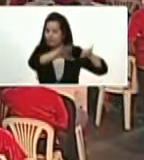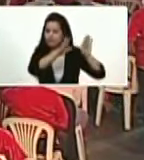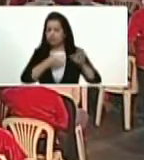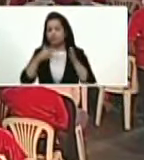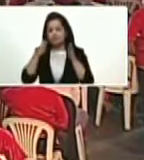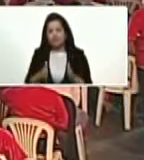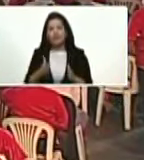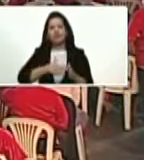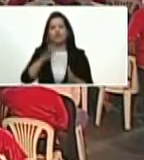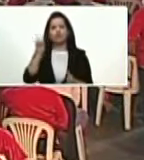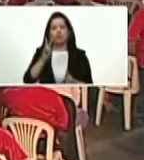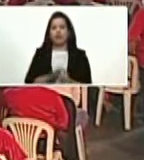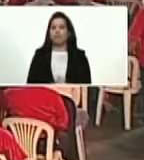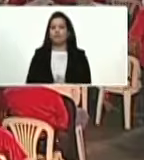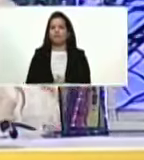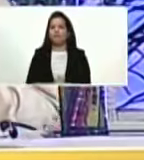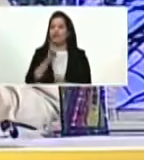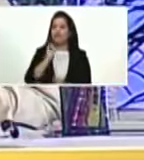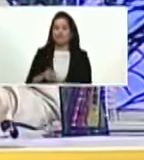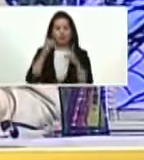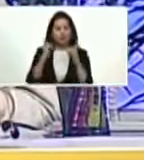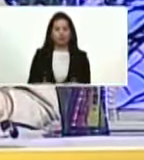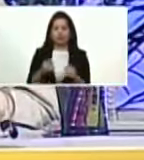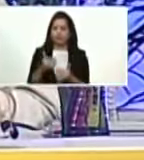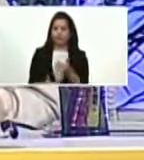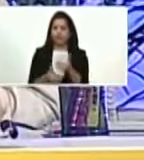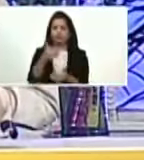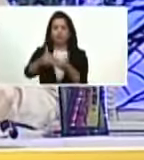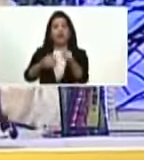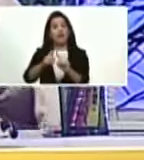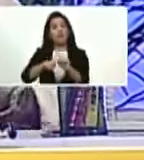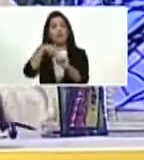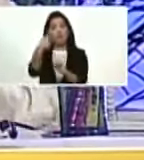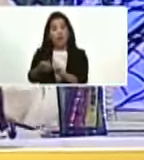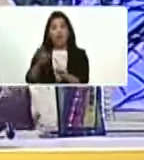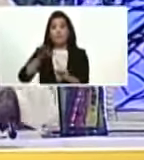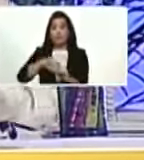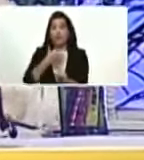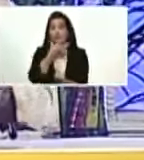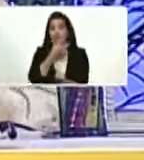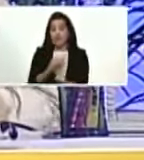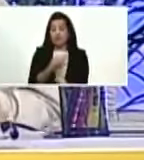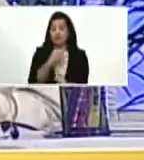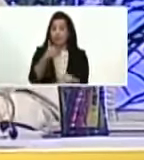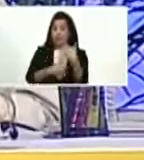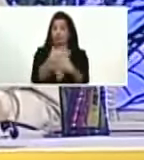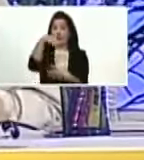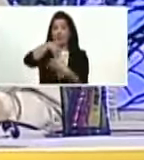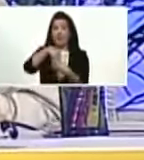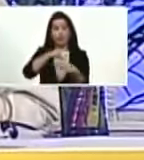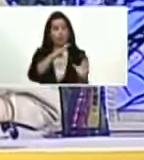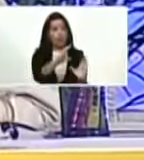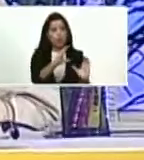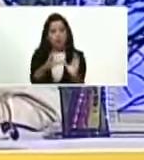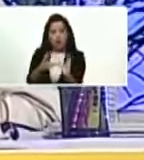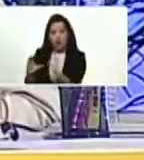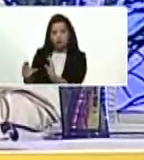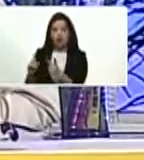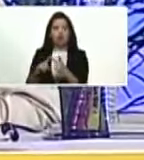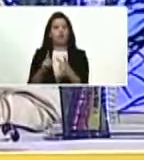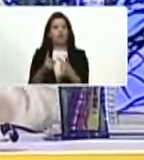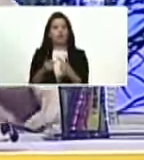digamos, instalando y que además después sirva para los procesos internos de comunicación,